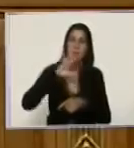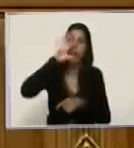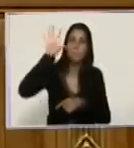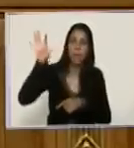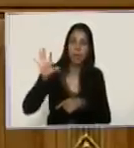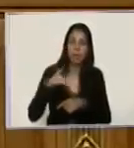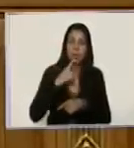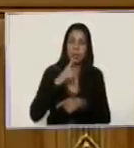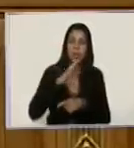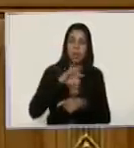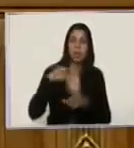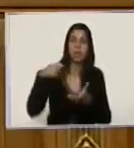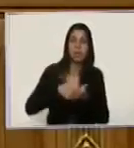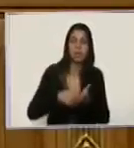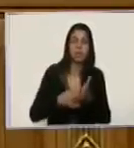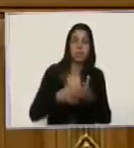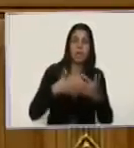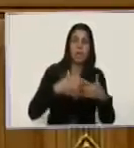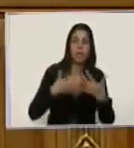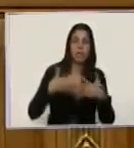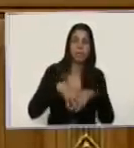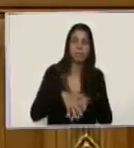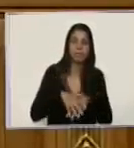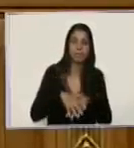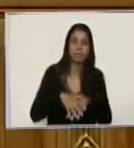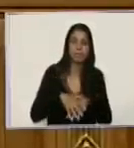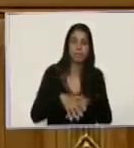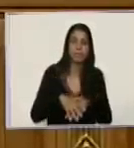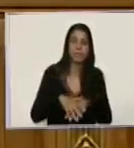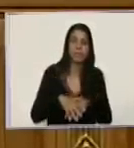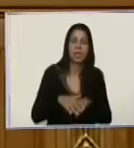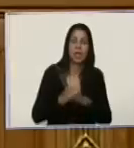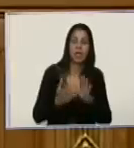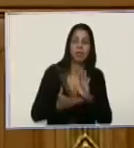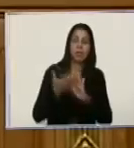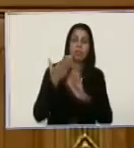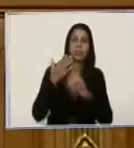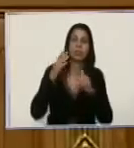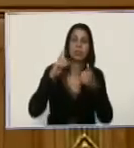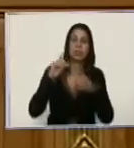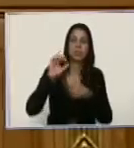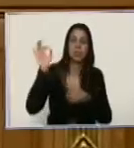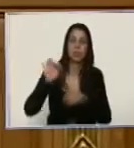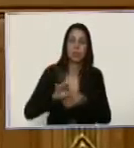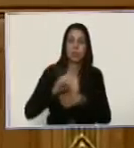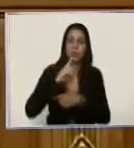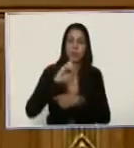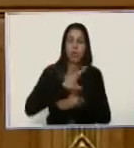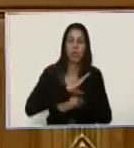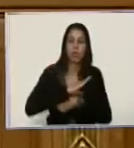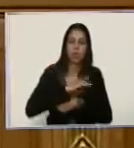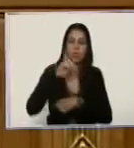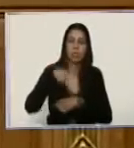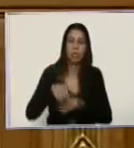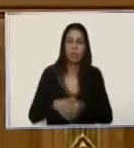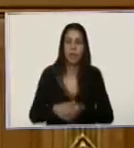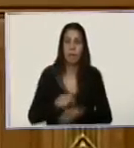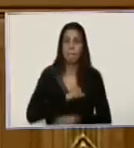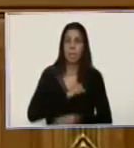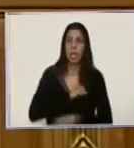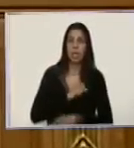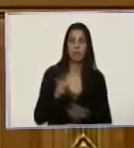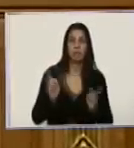empresas mixtas, no sé si sabían, hay que llevarlo a 60% de capital del Estado venezolano también, sin miedo.